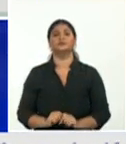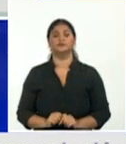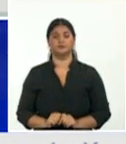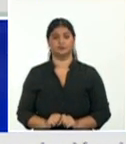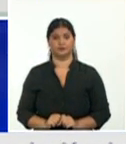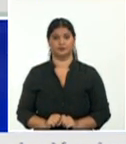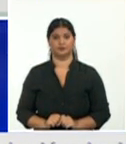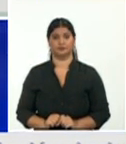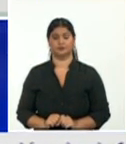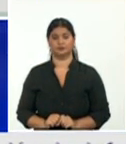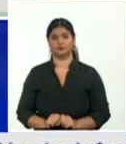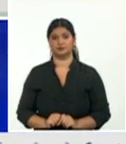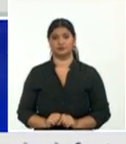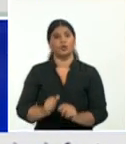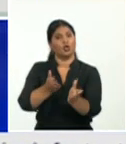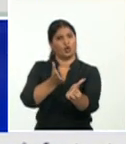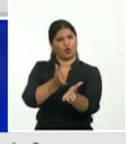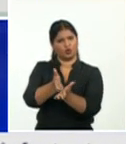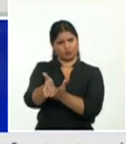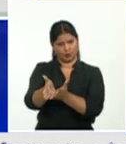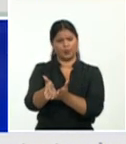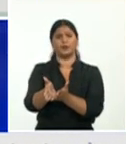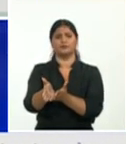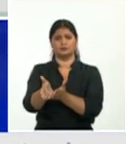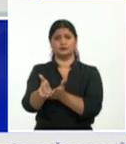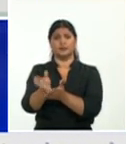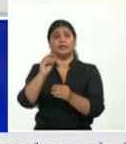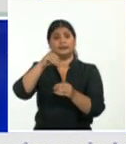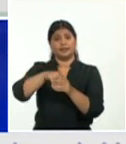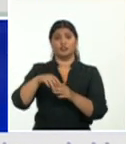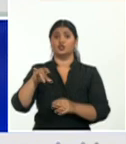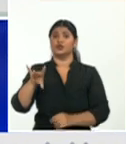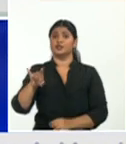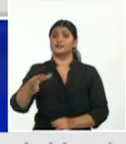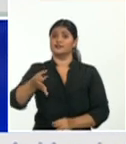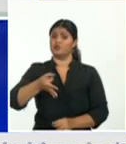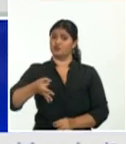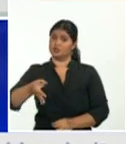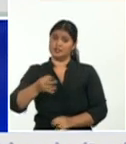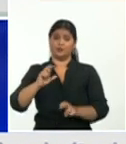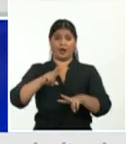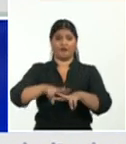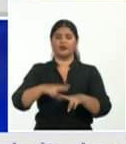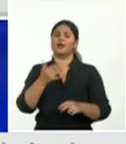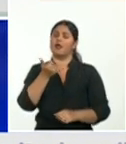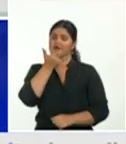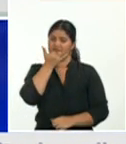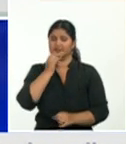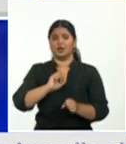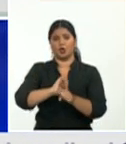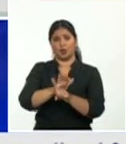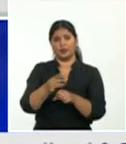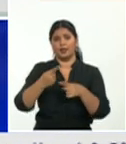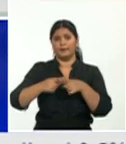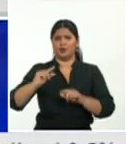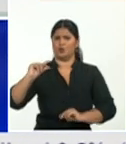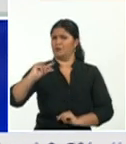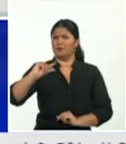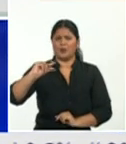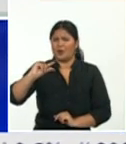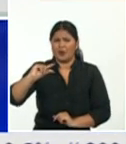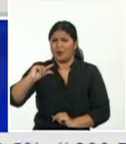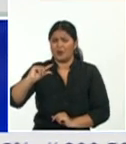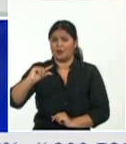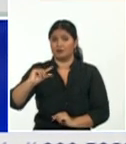muy elevada, dispersión en los 15 municipios, pero hay una discreta disminución. O